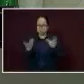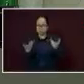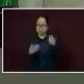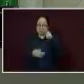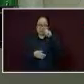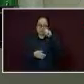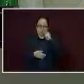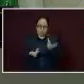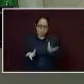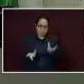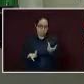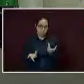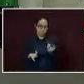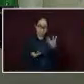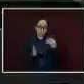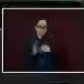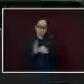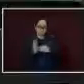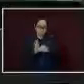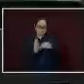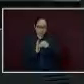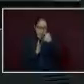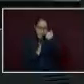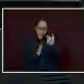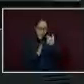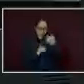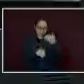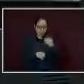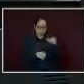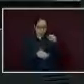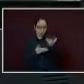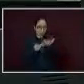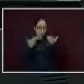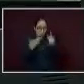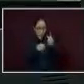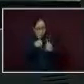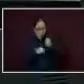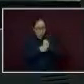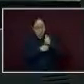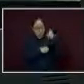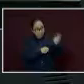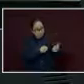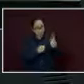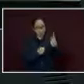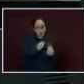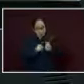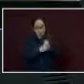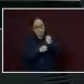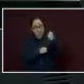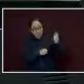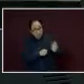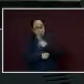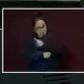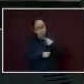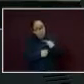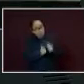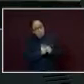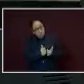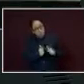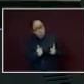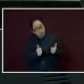se lograría con esos 4,000 millones de pesos que hoy pagamos año con año en deuda, y solamente